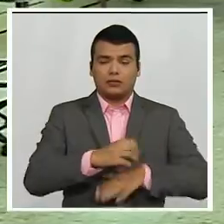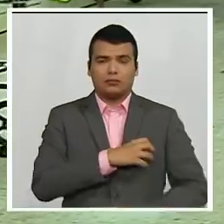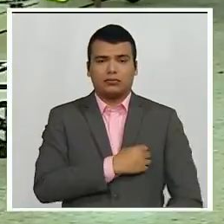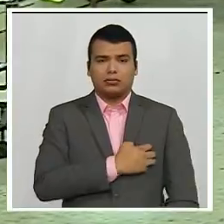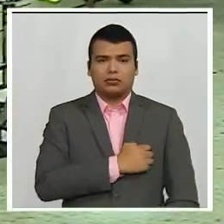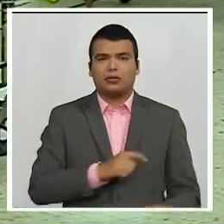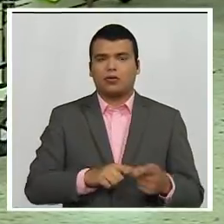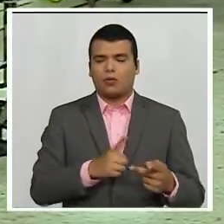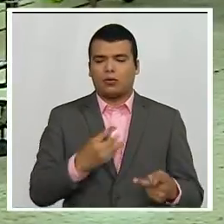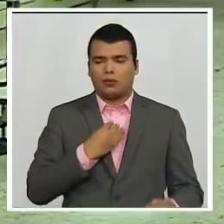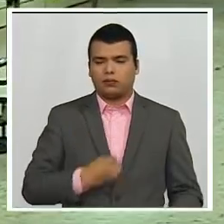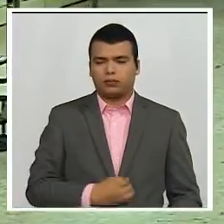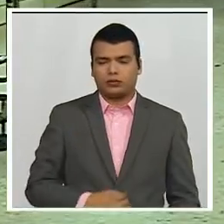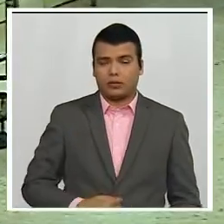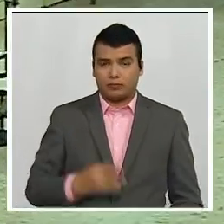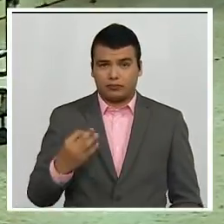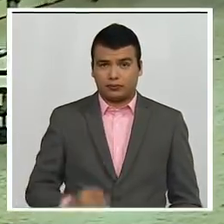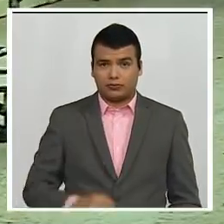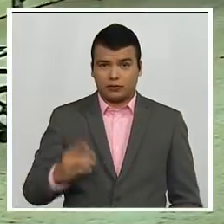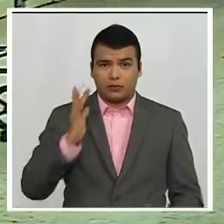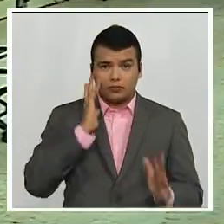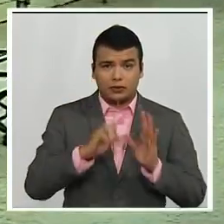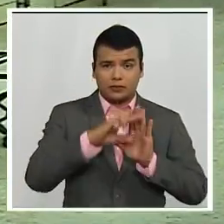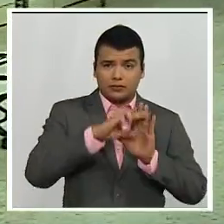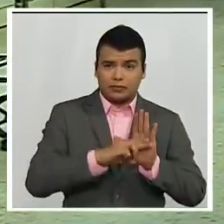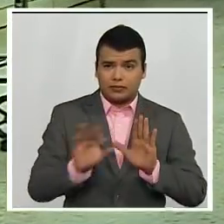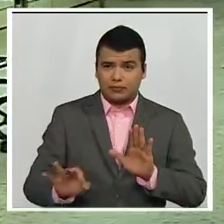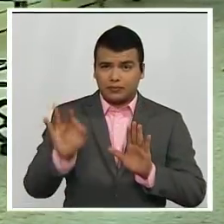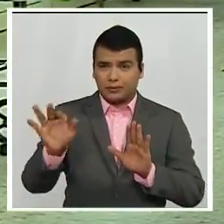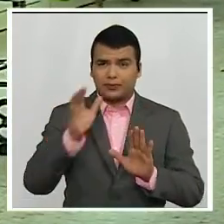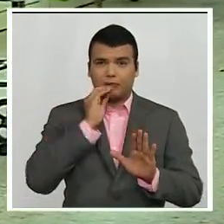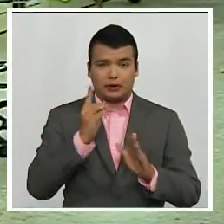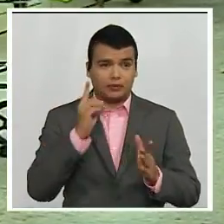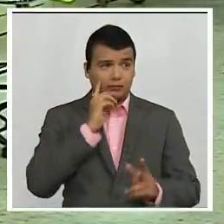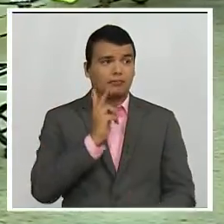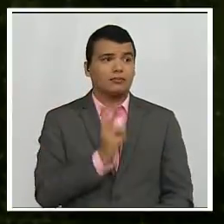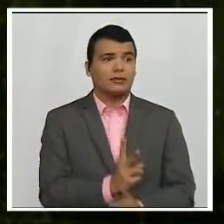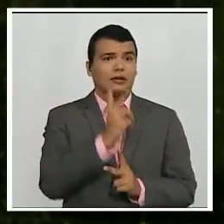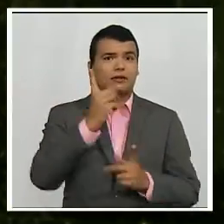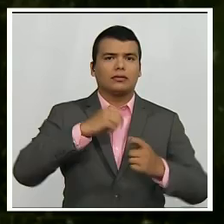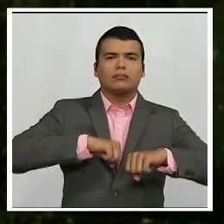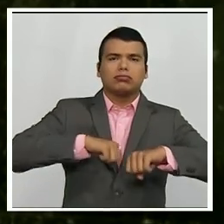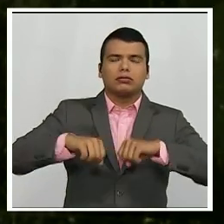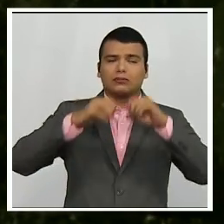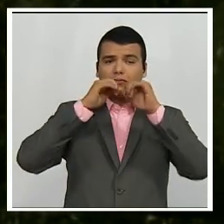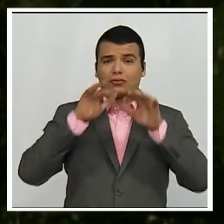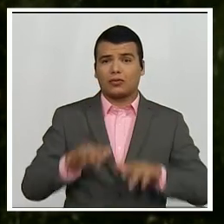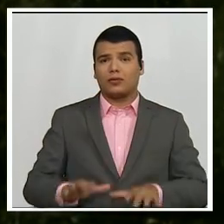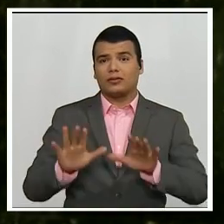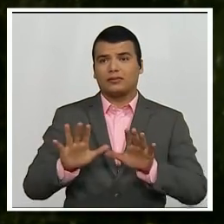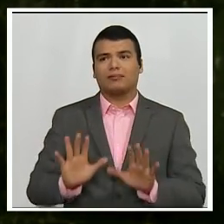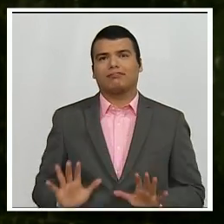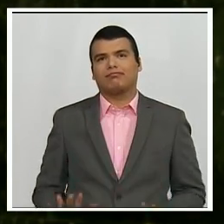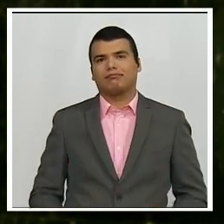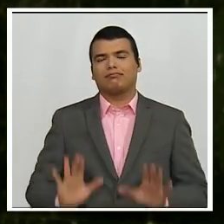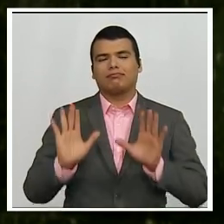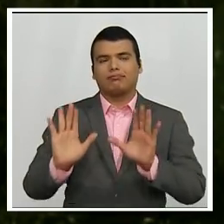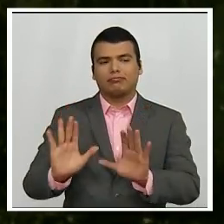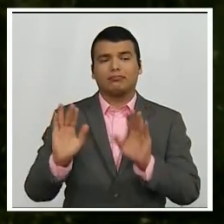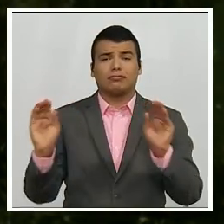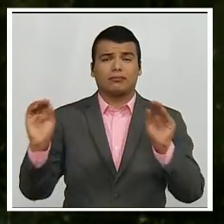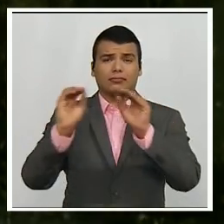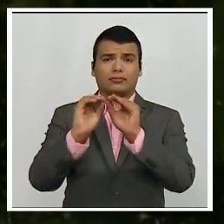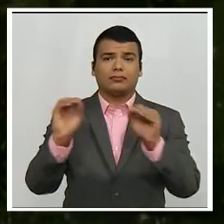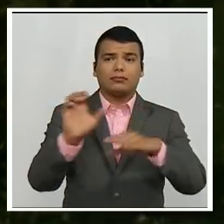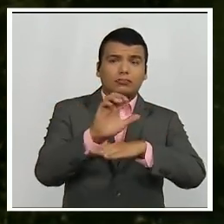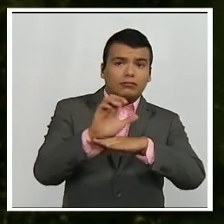sin que éstos llenaran los requisitos suficientes hace parte de los riesgos de la gestión pública por supuesto y serán los